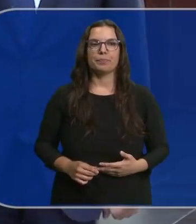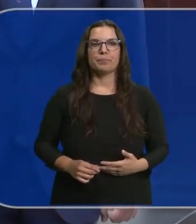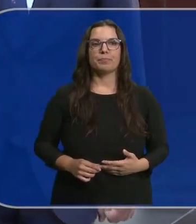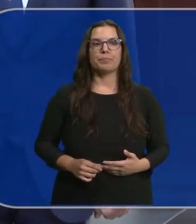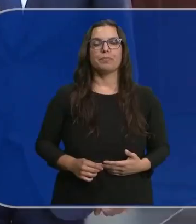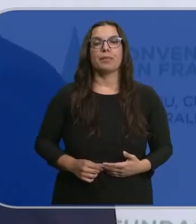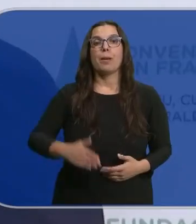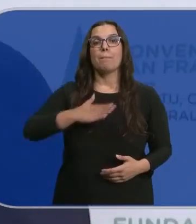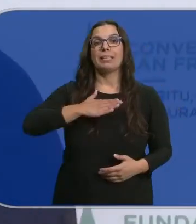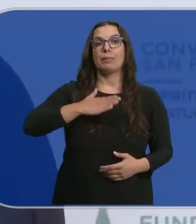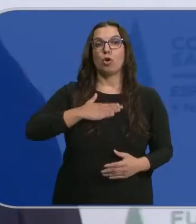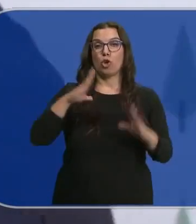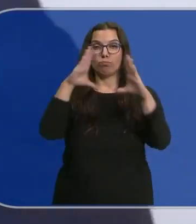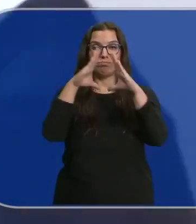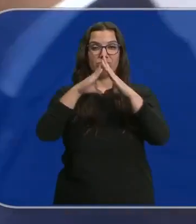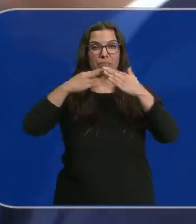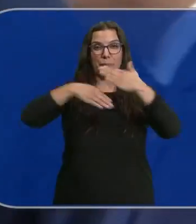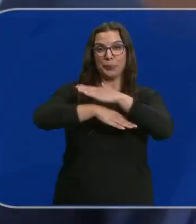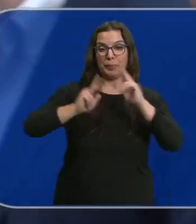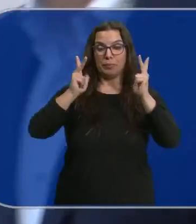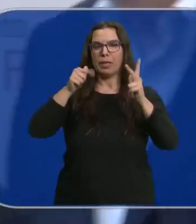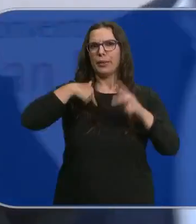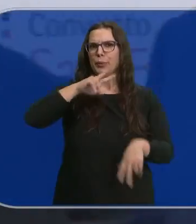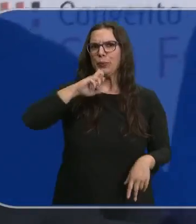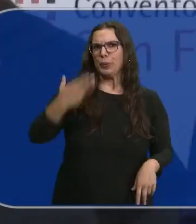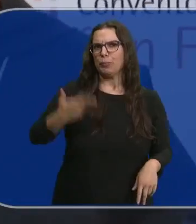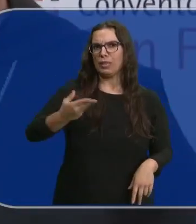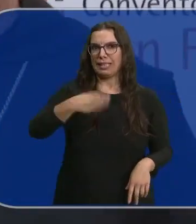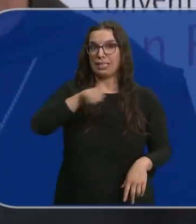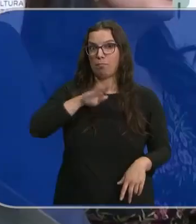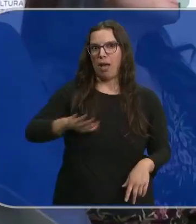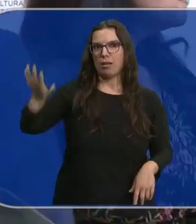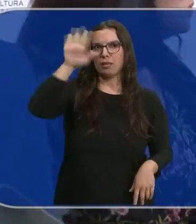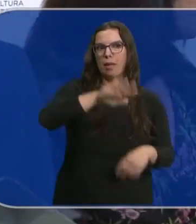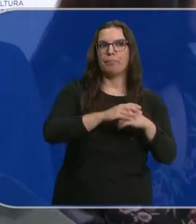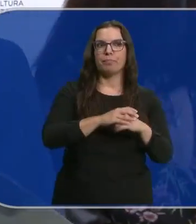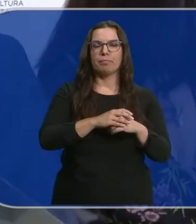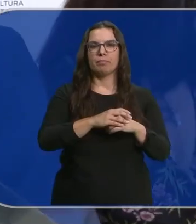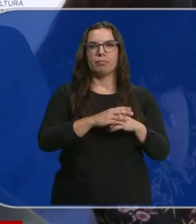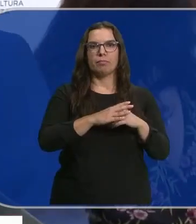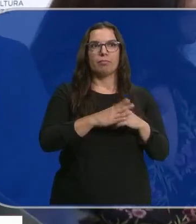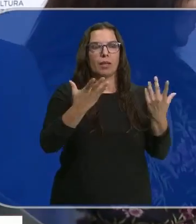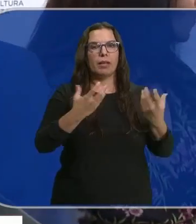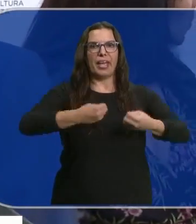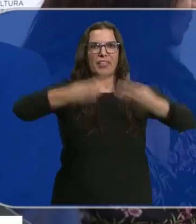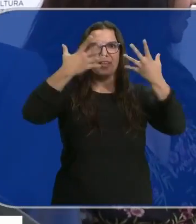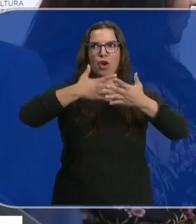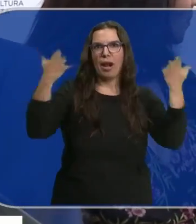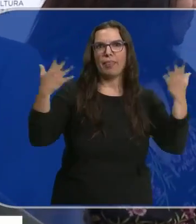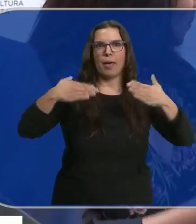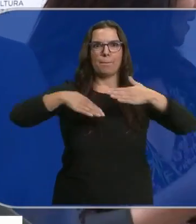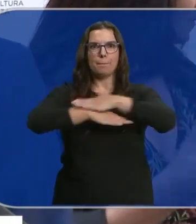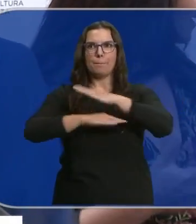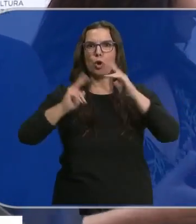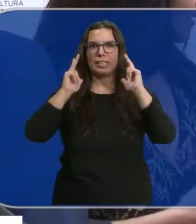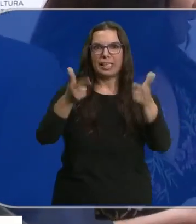El patrimonio monástico es uno de los bienes más preciados en España. Un patrimonio físico vinculado pues, a grandes edificios, a grandes monasterios,